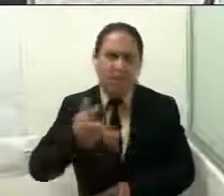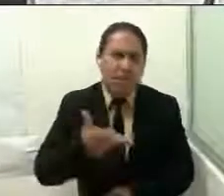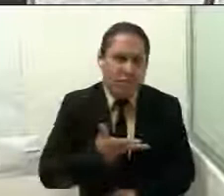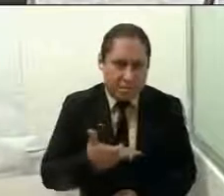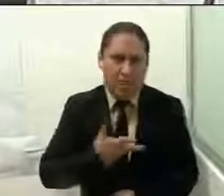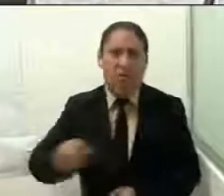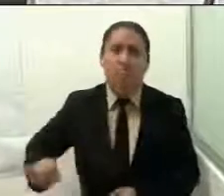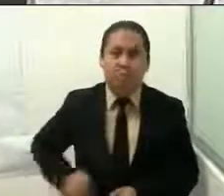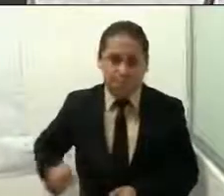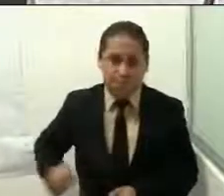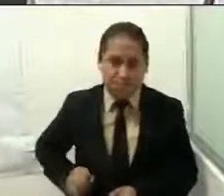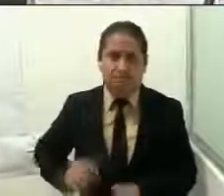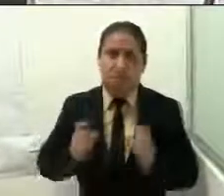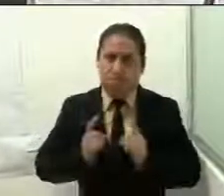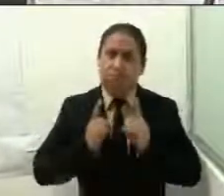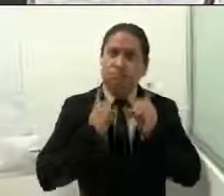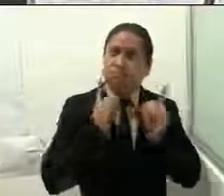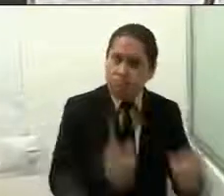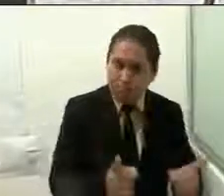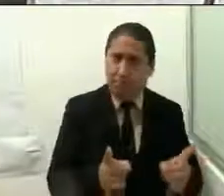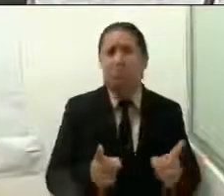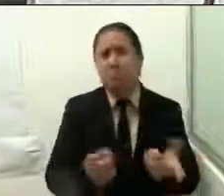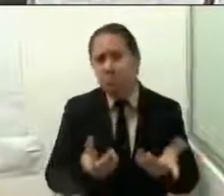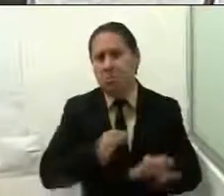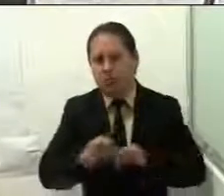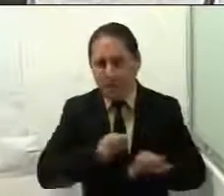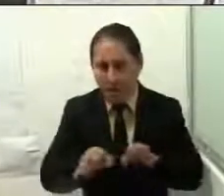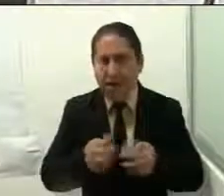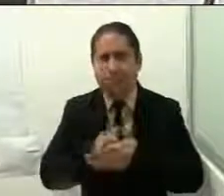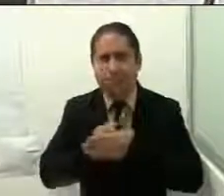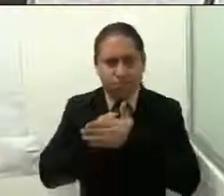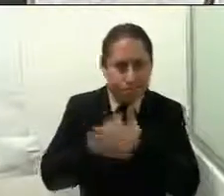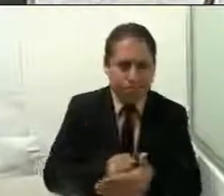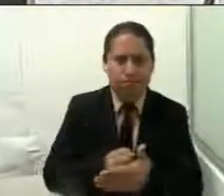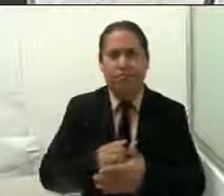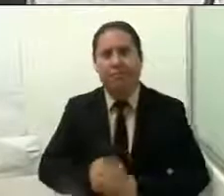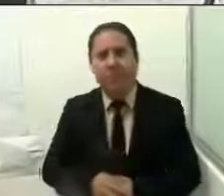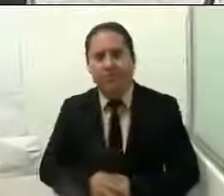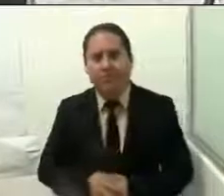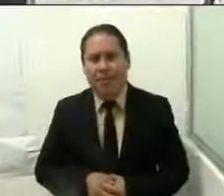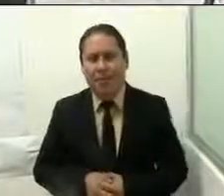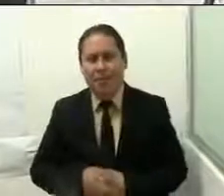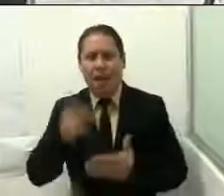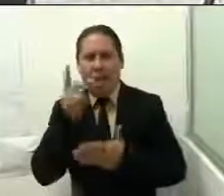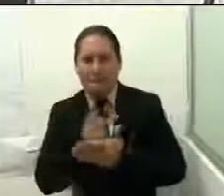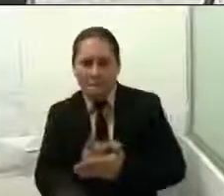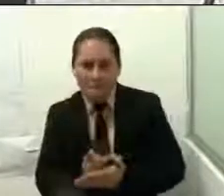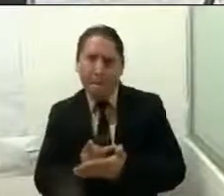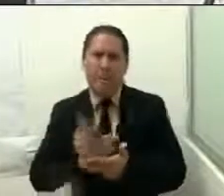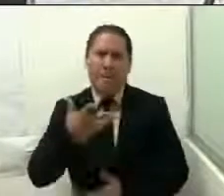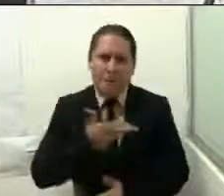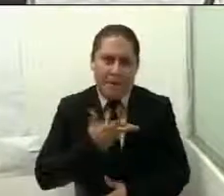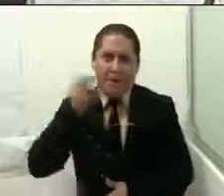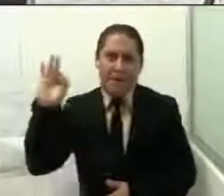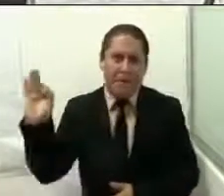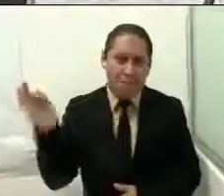interés por la población dedicada al trabajo productivo para los programas de concurrencia con la federación